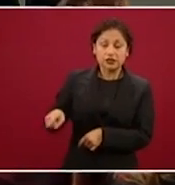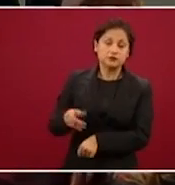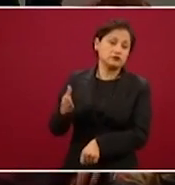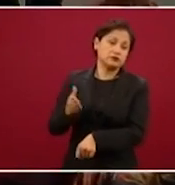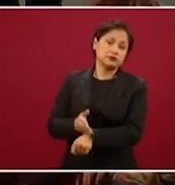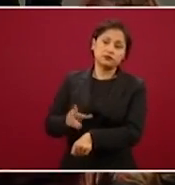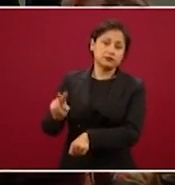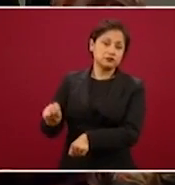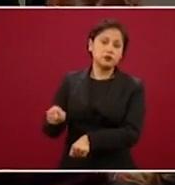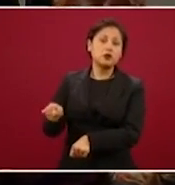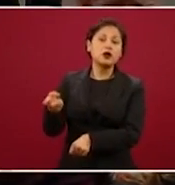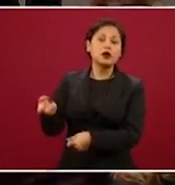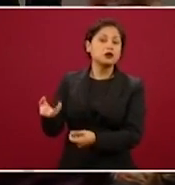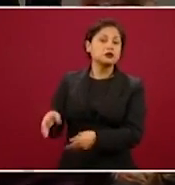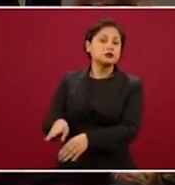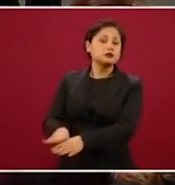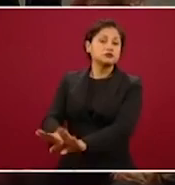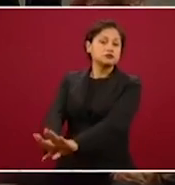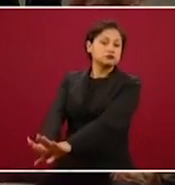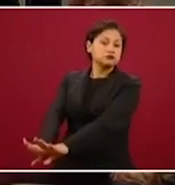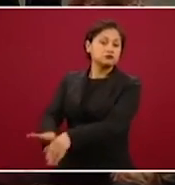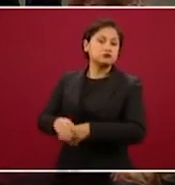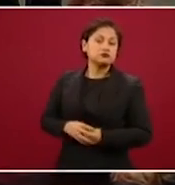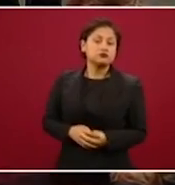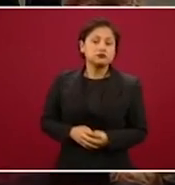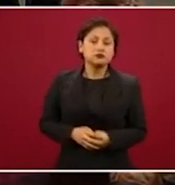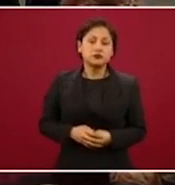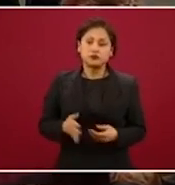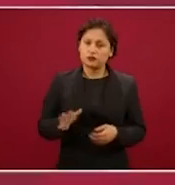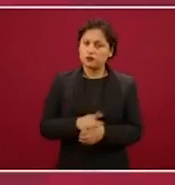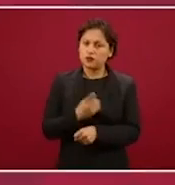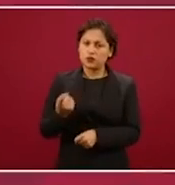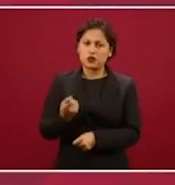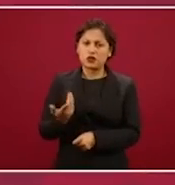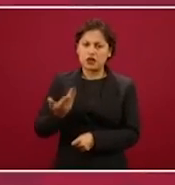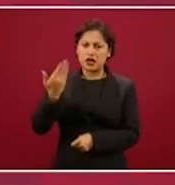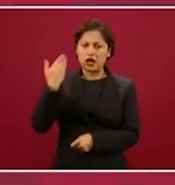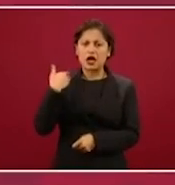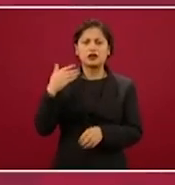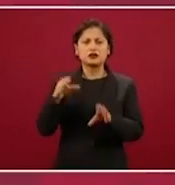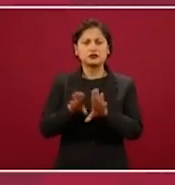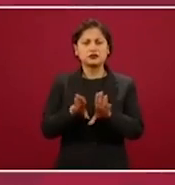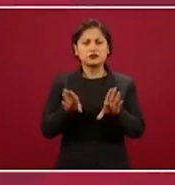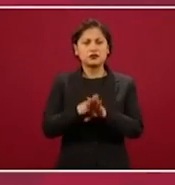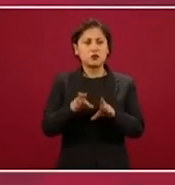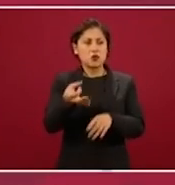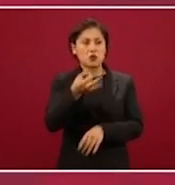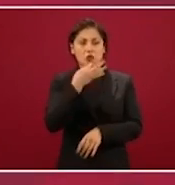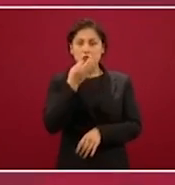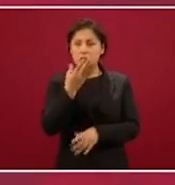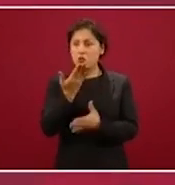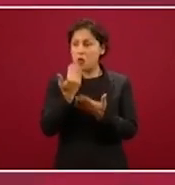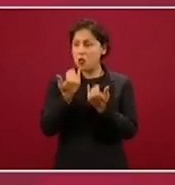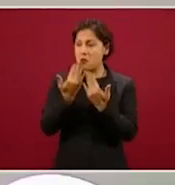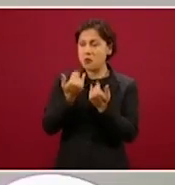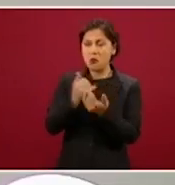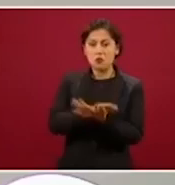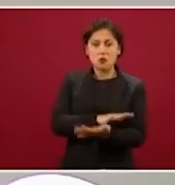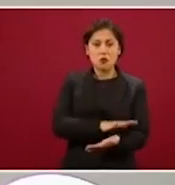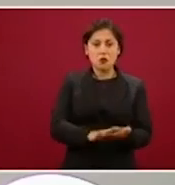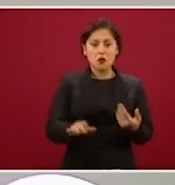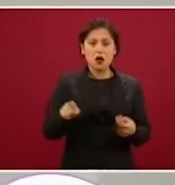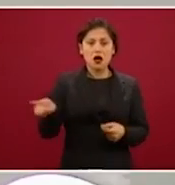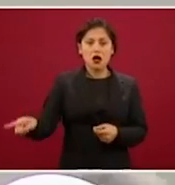Y también desabasto y precios elevados y no